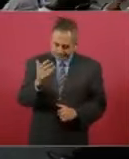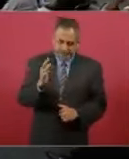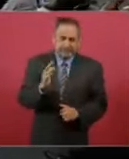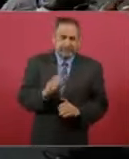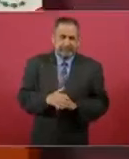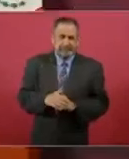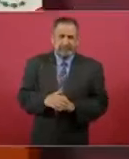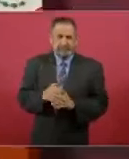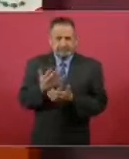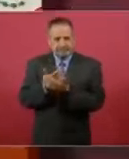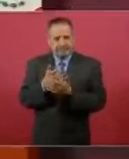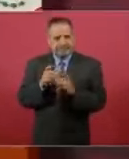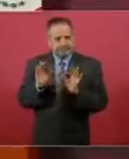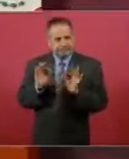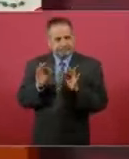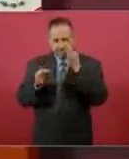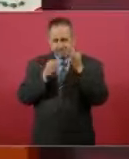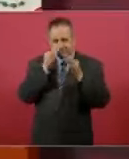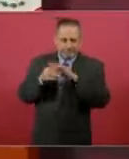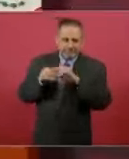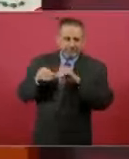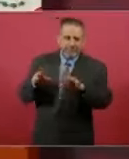No, vamos a administrar las cosas.